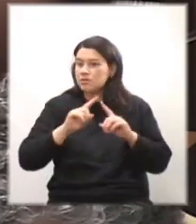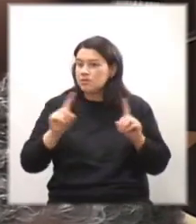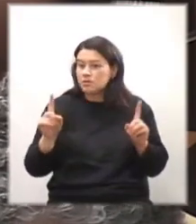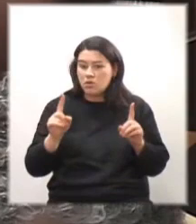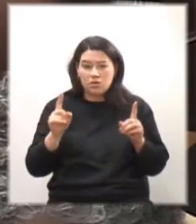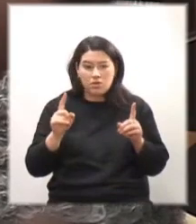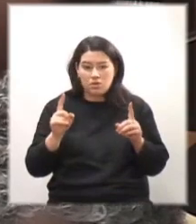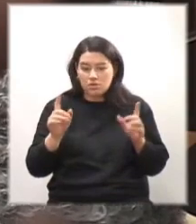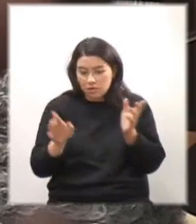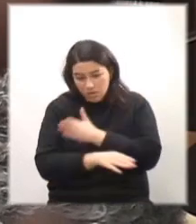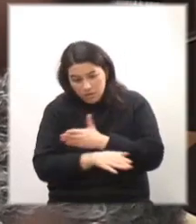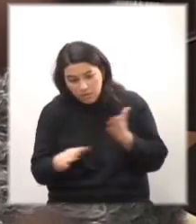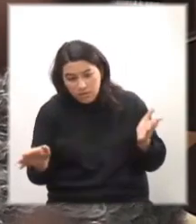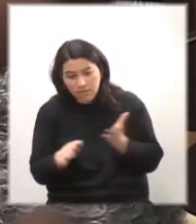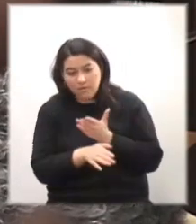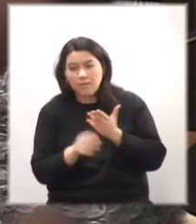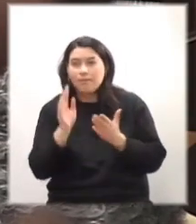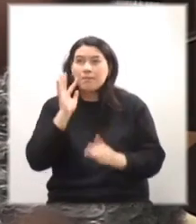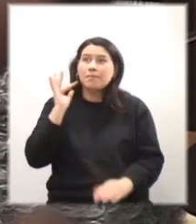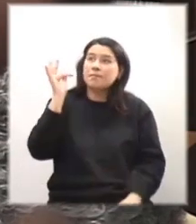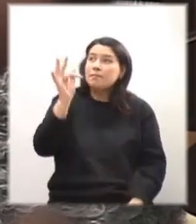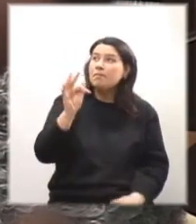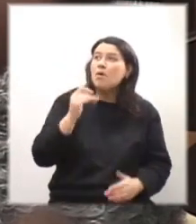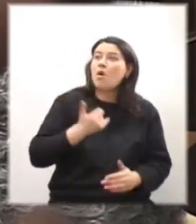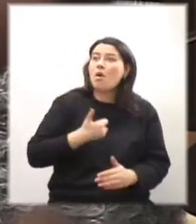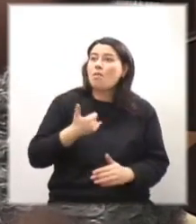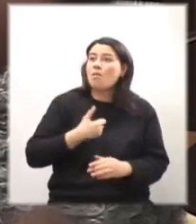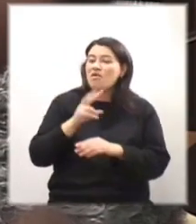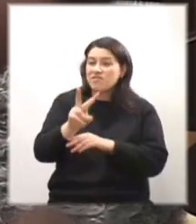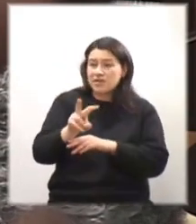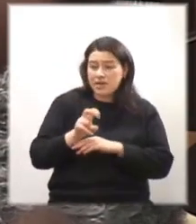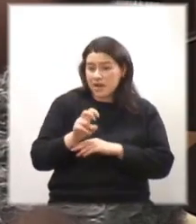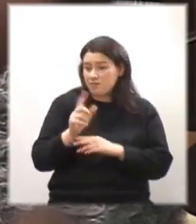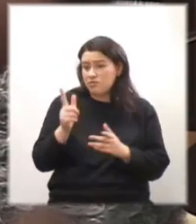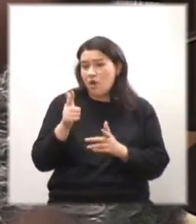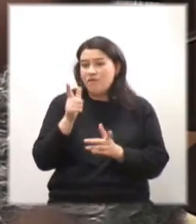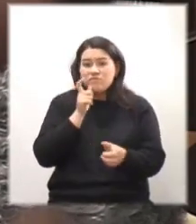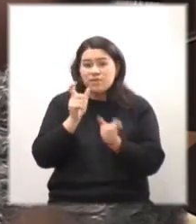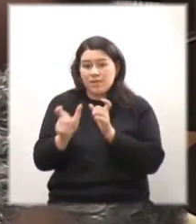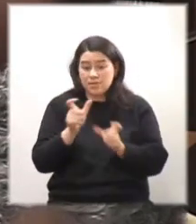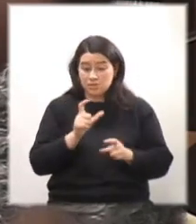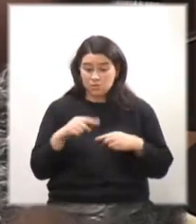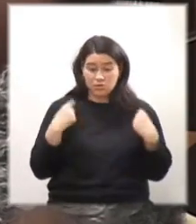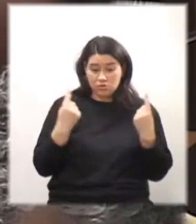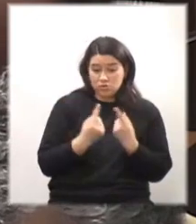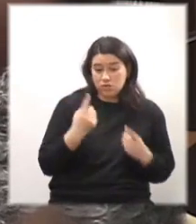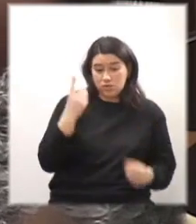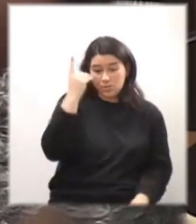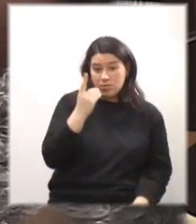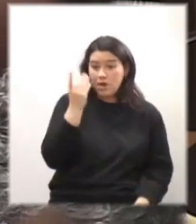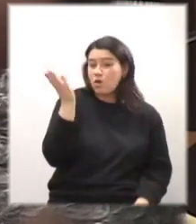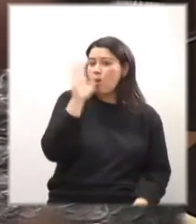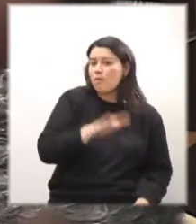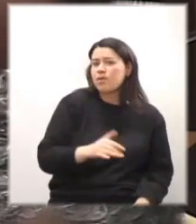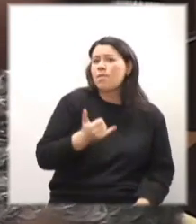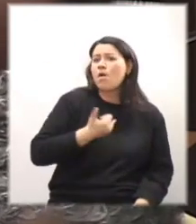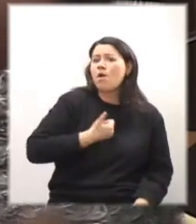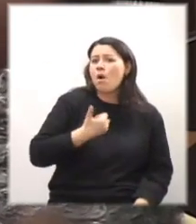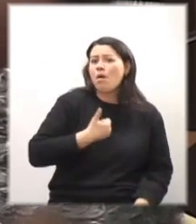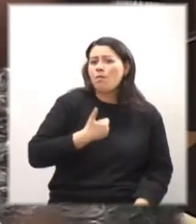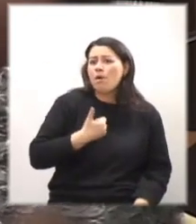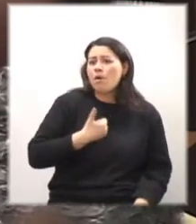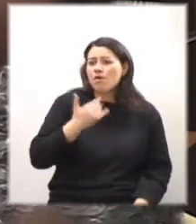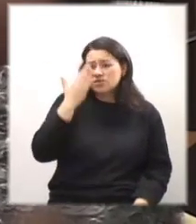consistencia, las proyecciones fiscales carecen de fundamento y como legisladores tampoco podemos evaluar el impacto